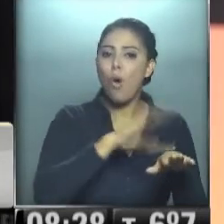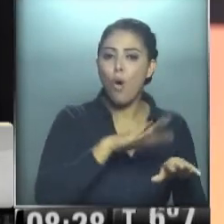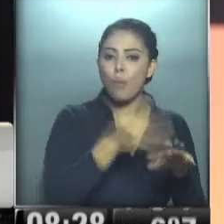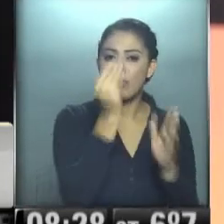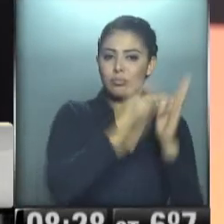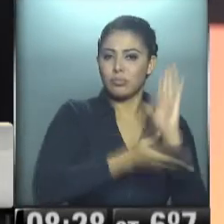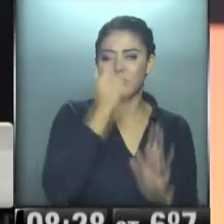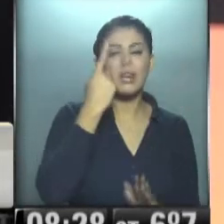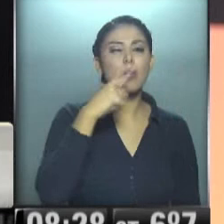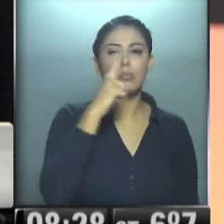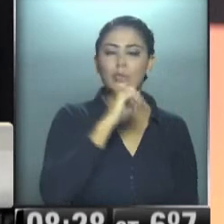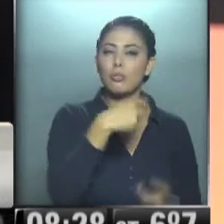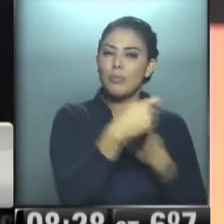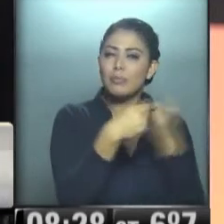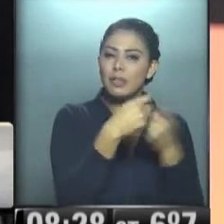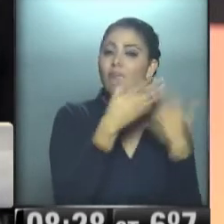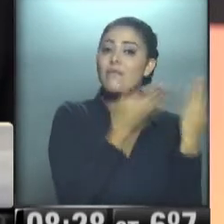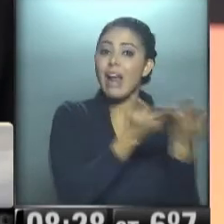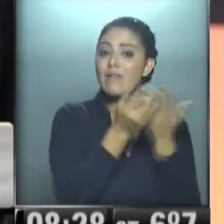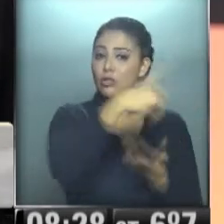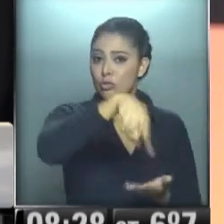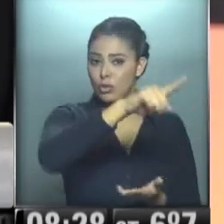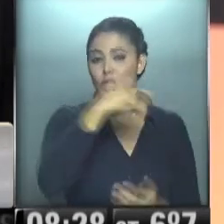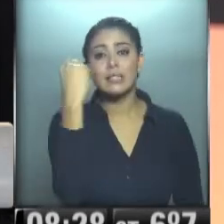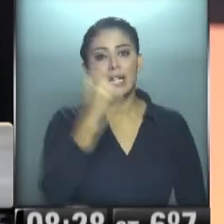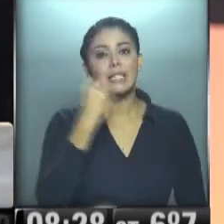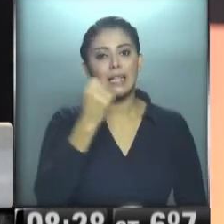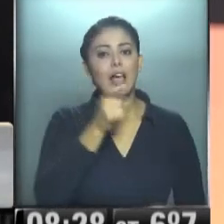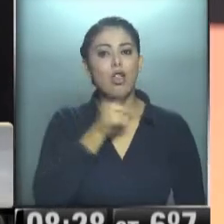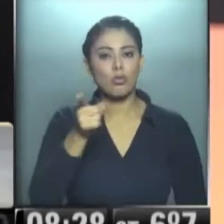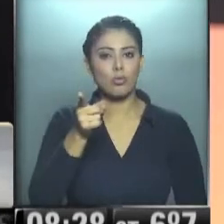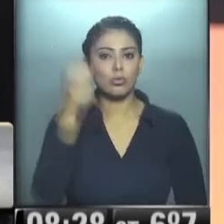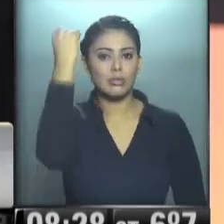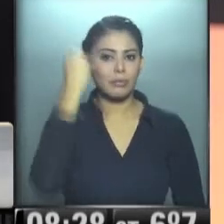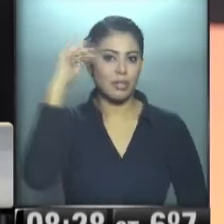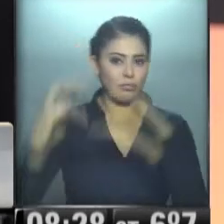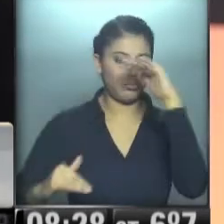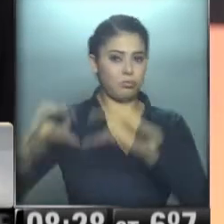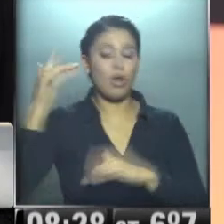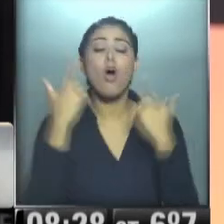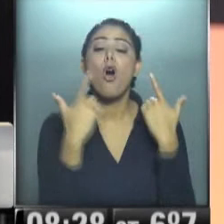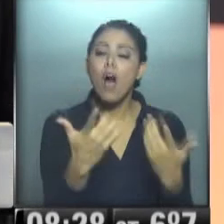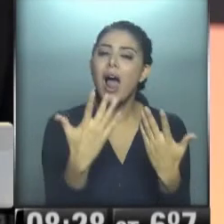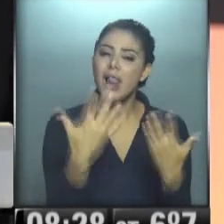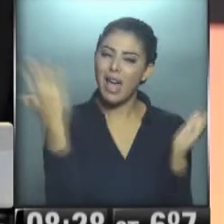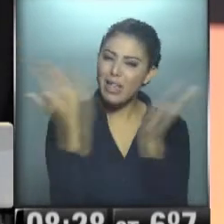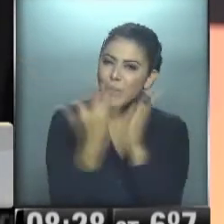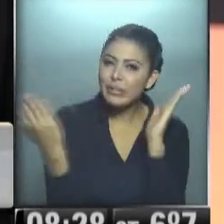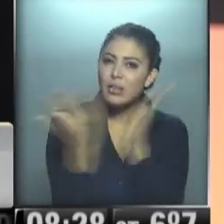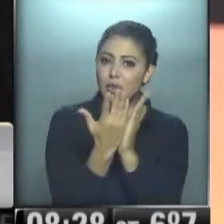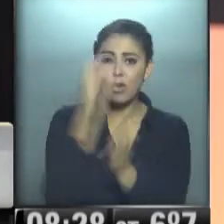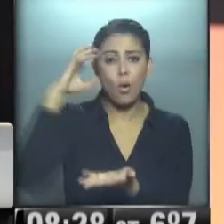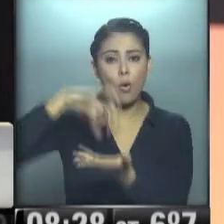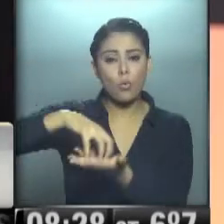de manejo del mercado en beneficio propio y para tratar de desestabilizar el mercado ojalá que esta investigación el